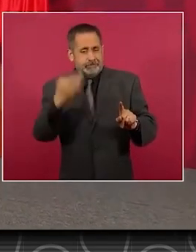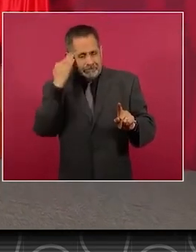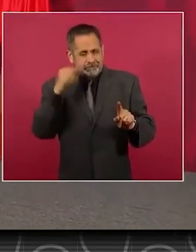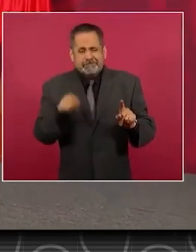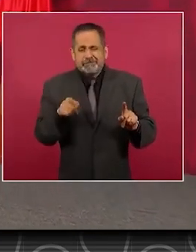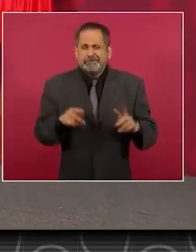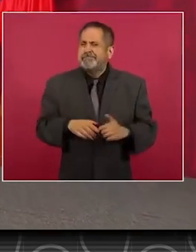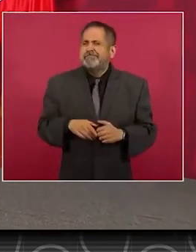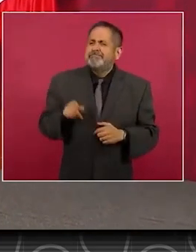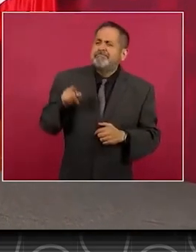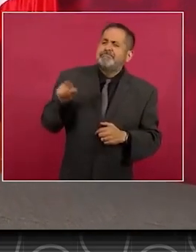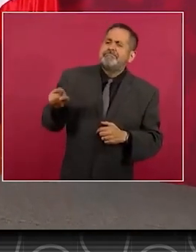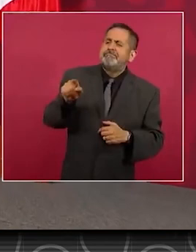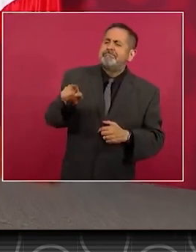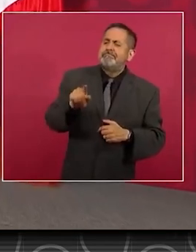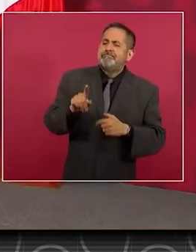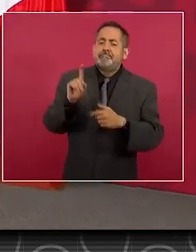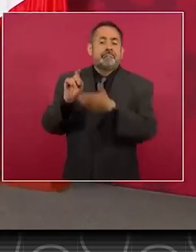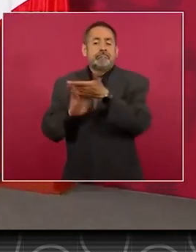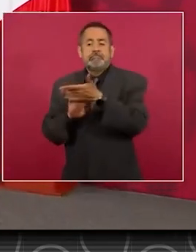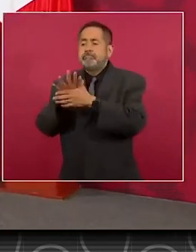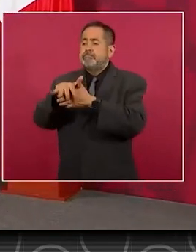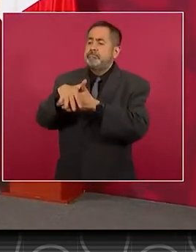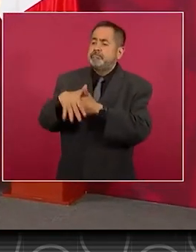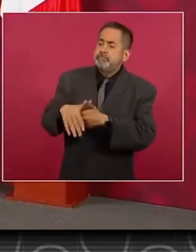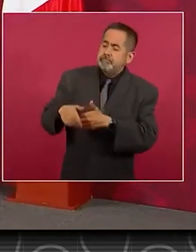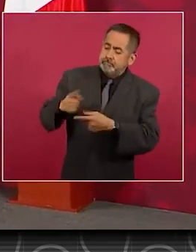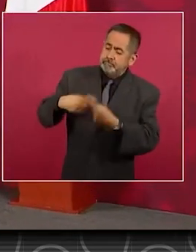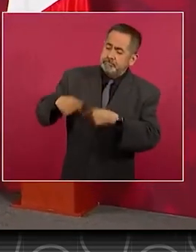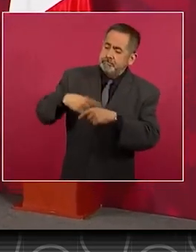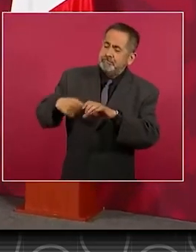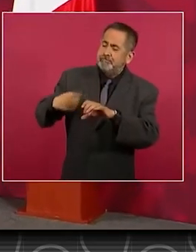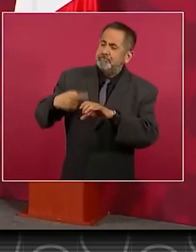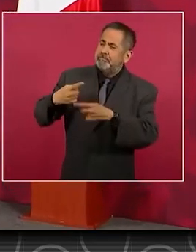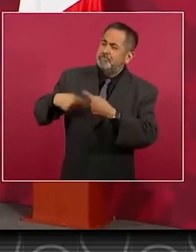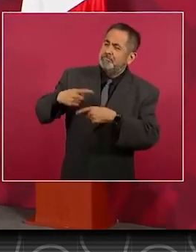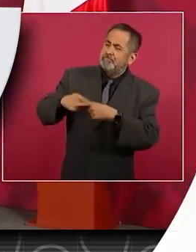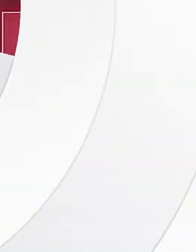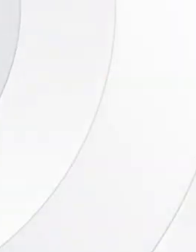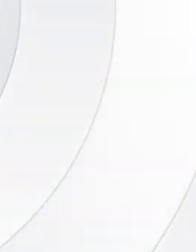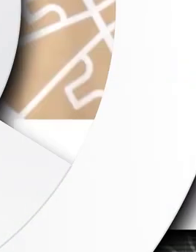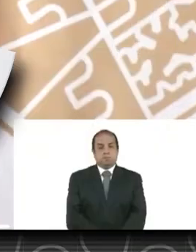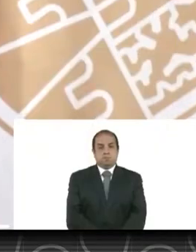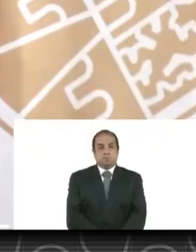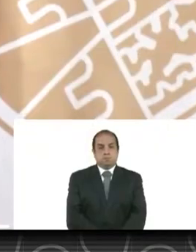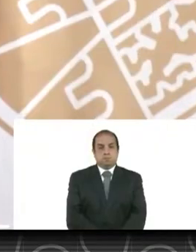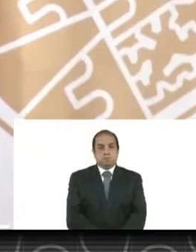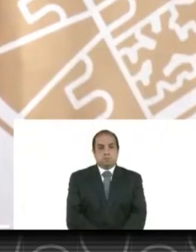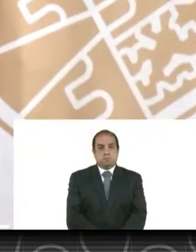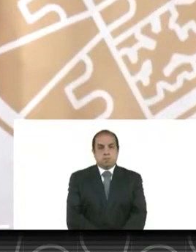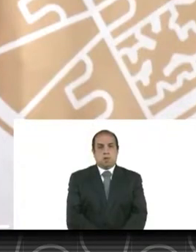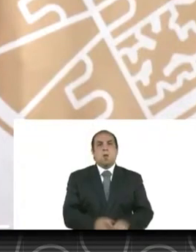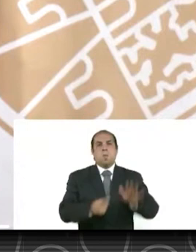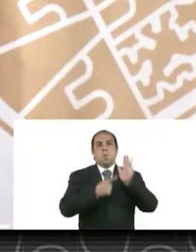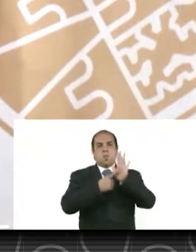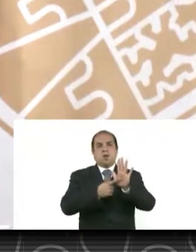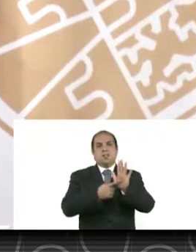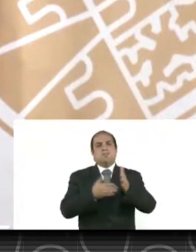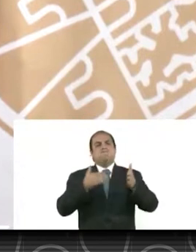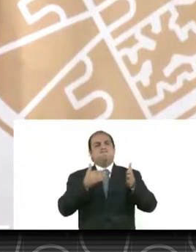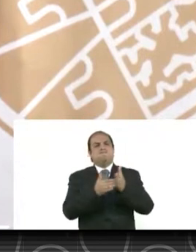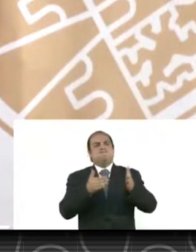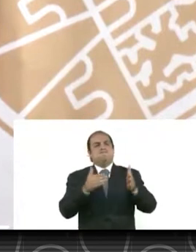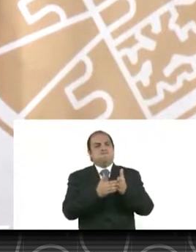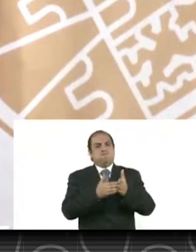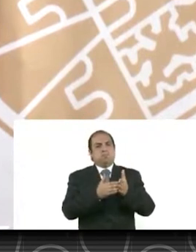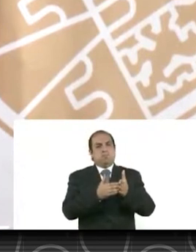como generadoras de energías sucias. Todos los obstáculos, repito,